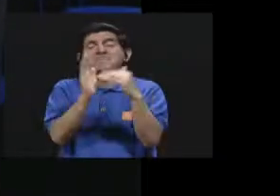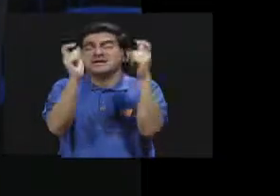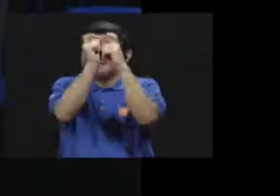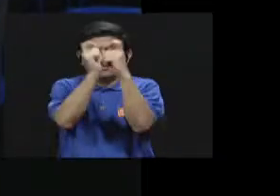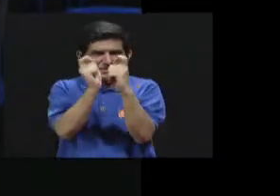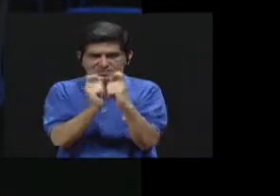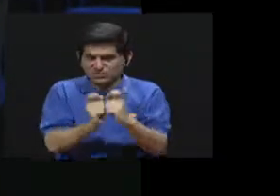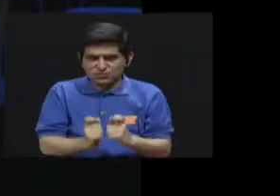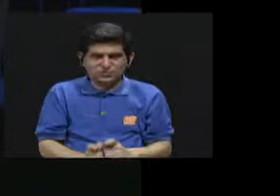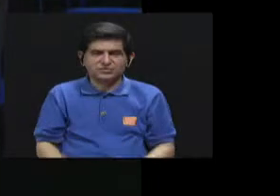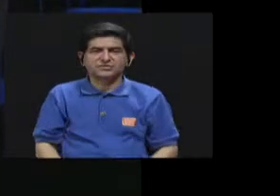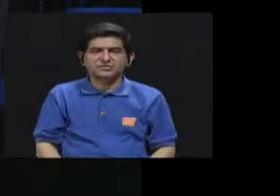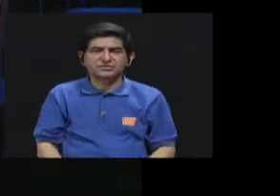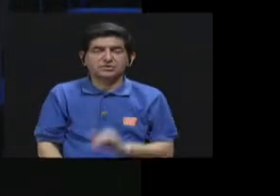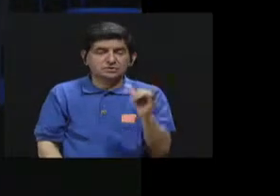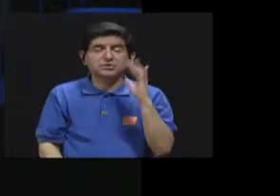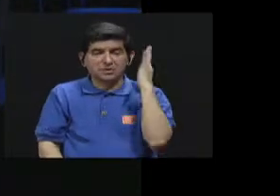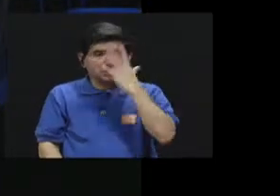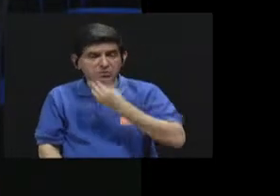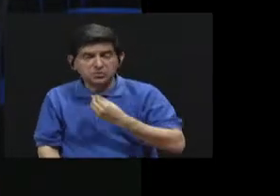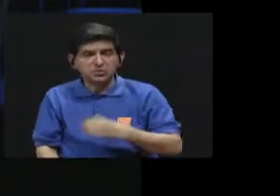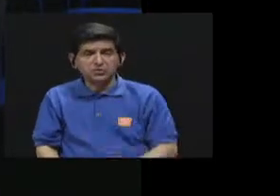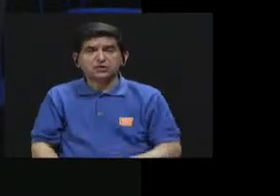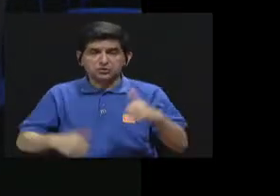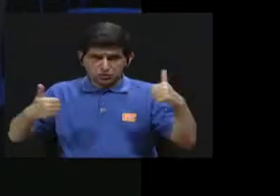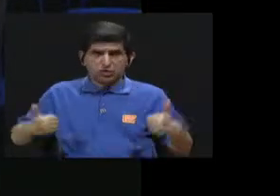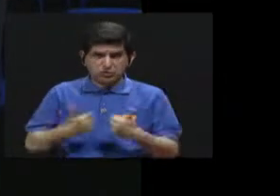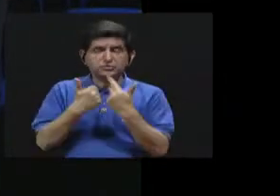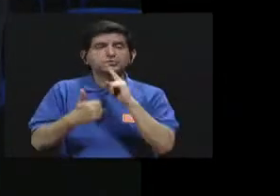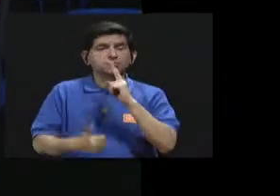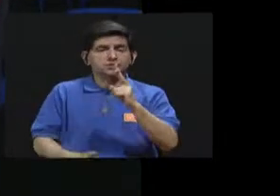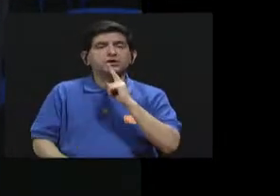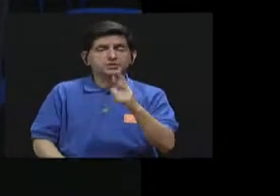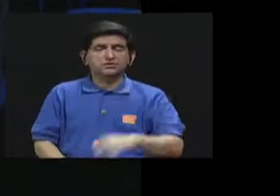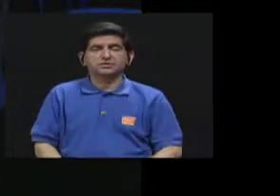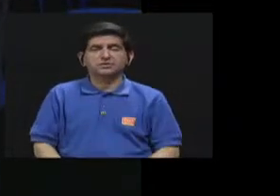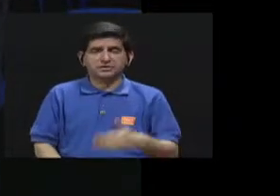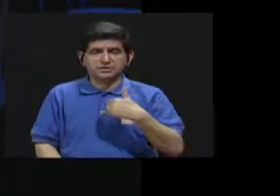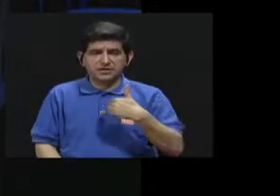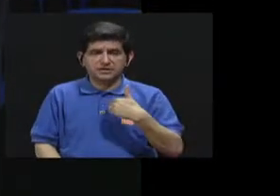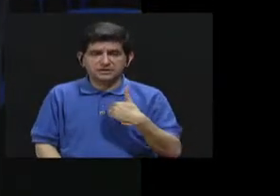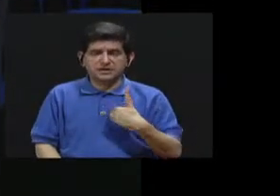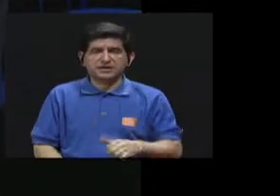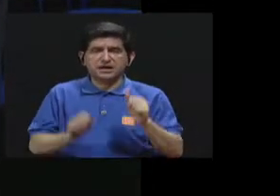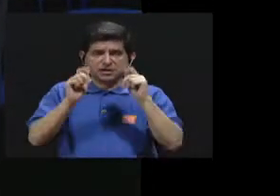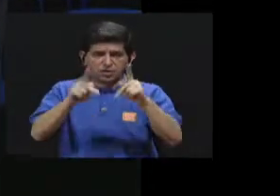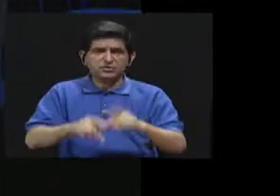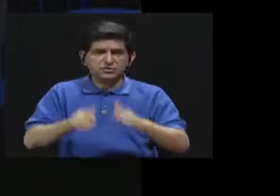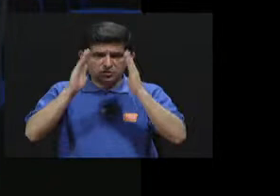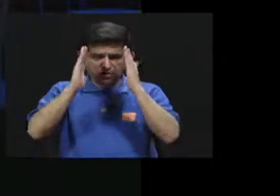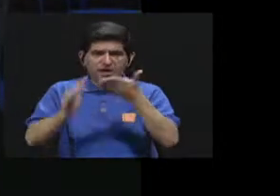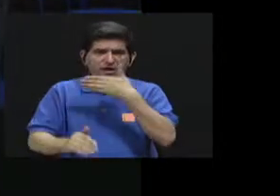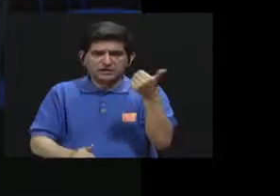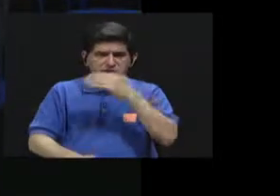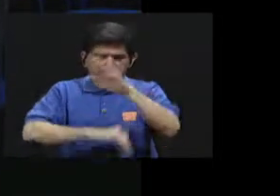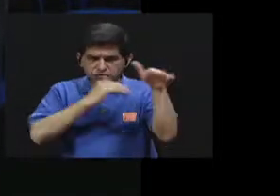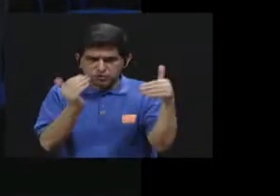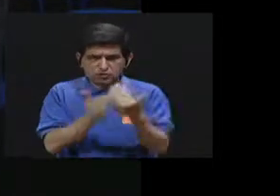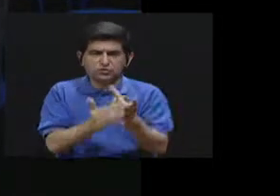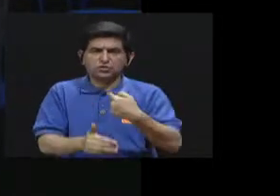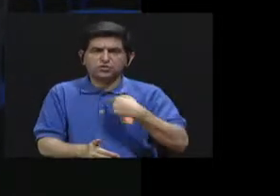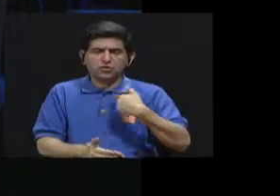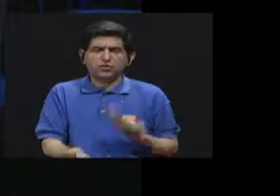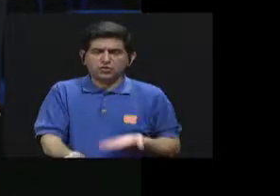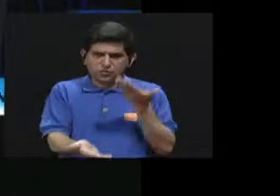claro, muchas horas de trabajo y muchos detalles en que pensar, son miles de detalles, y eso también es lindo porque es un